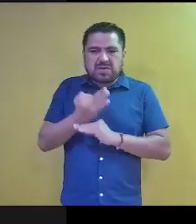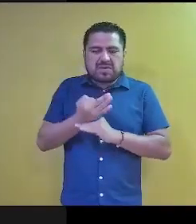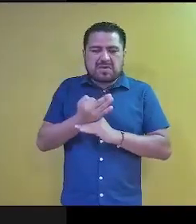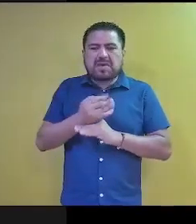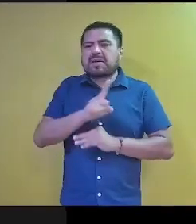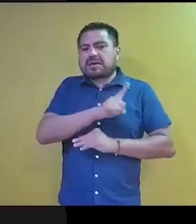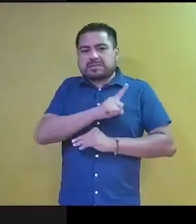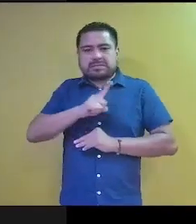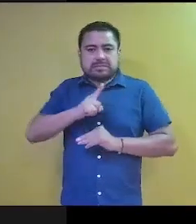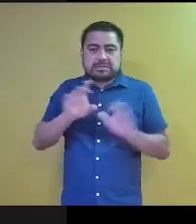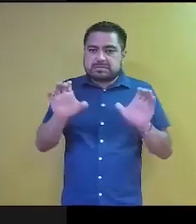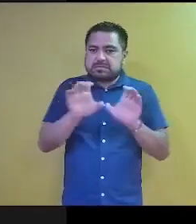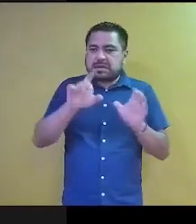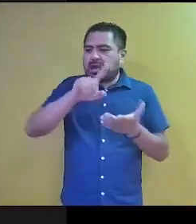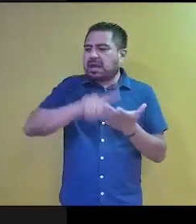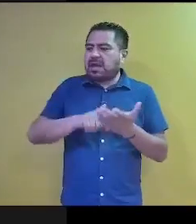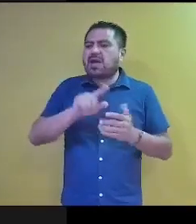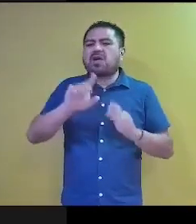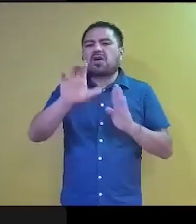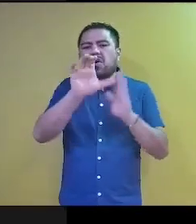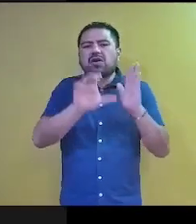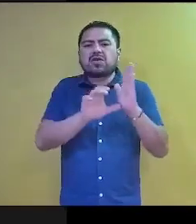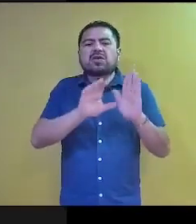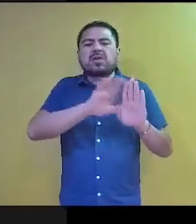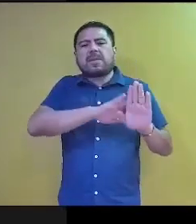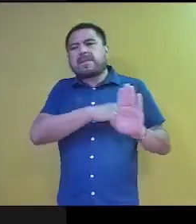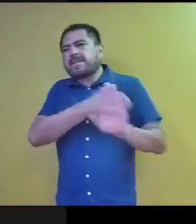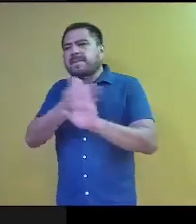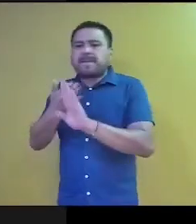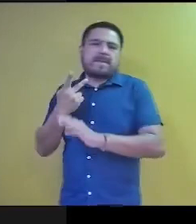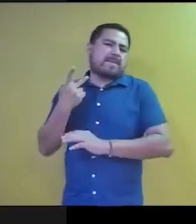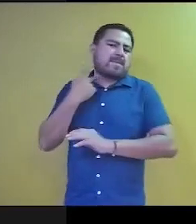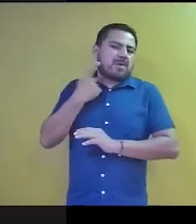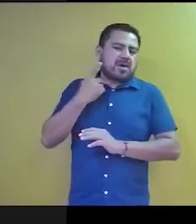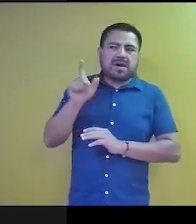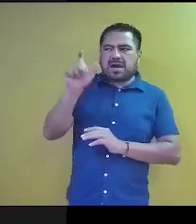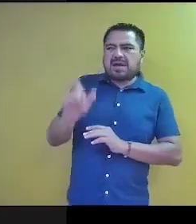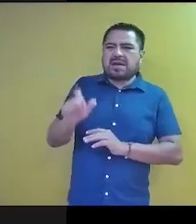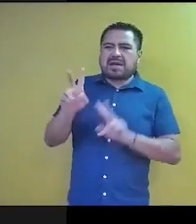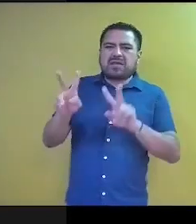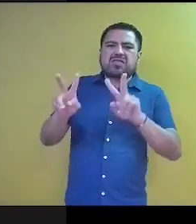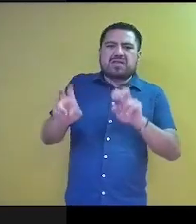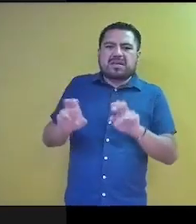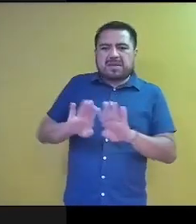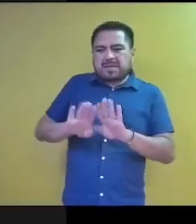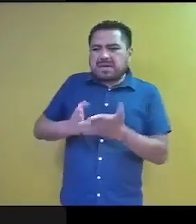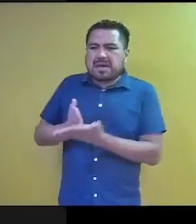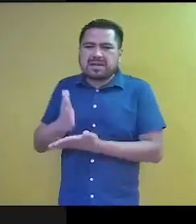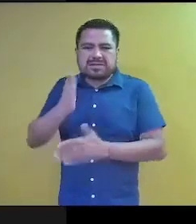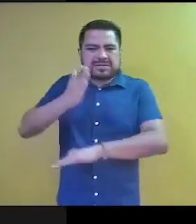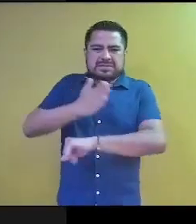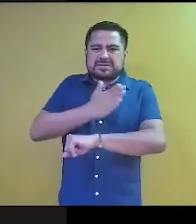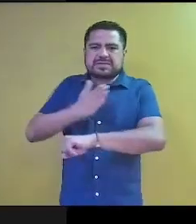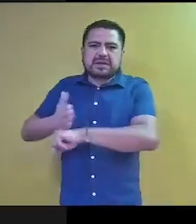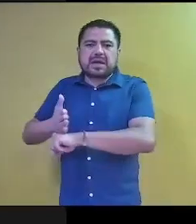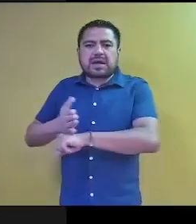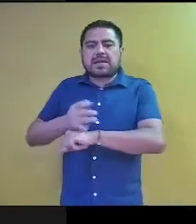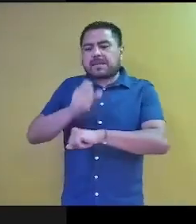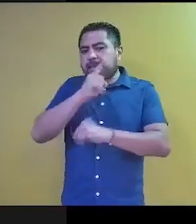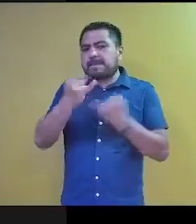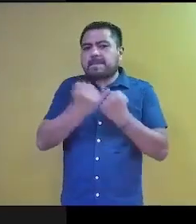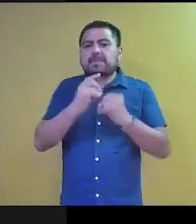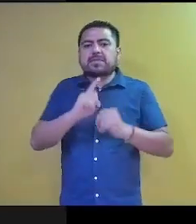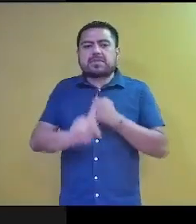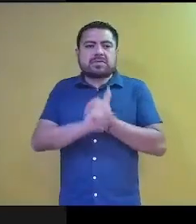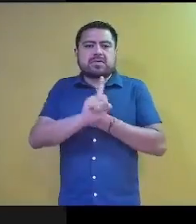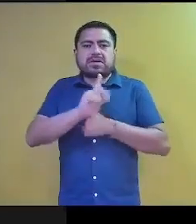tener por acreditados los hechos constitutivos de violencia política en razón de género, materia del procedimiento especial sancionador, que se resuelve por